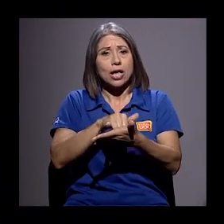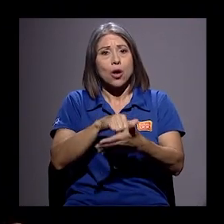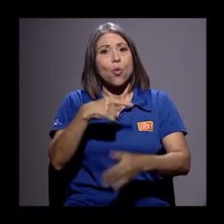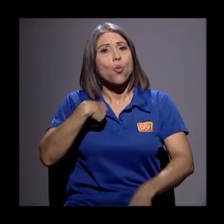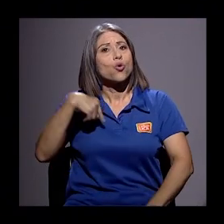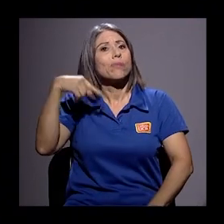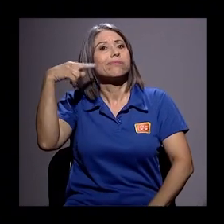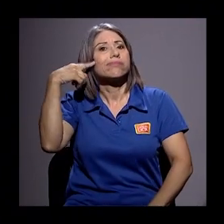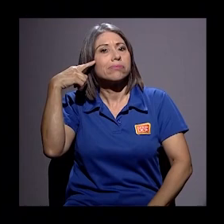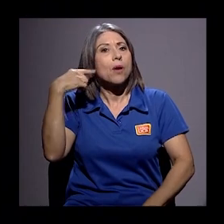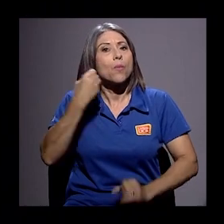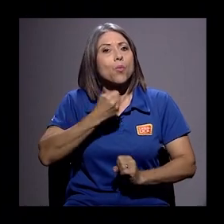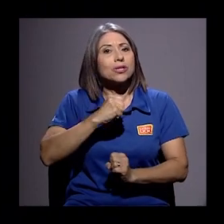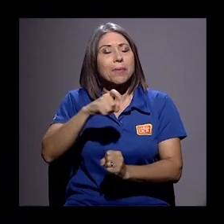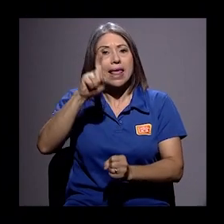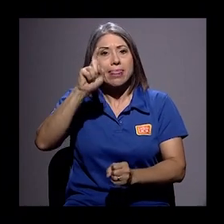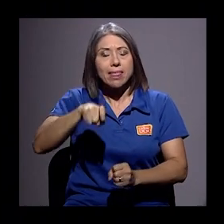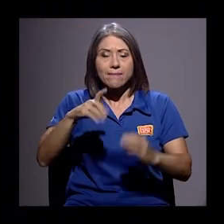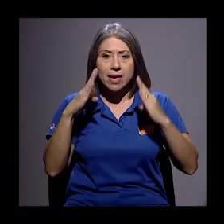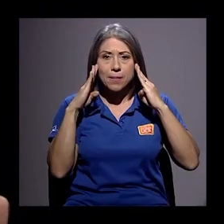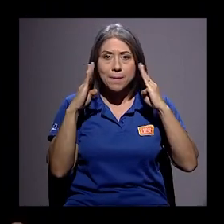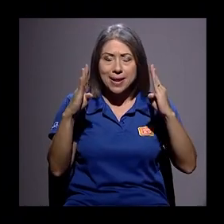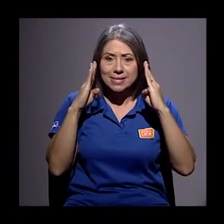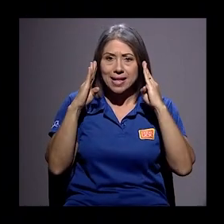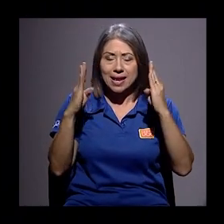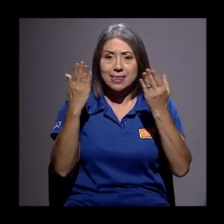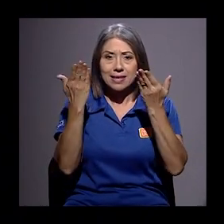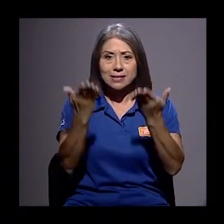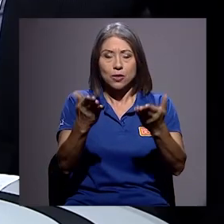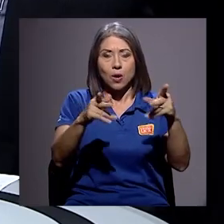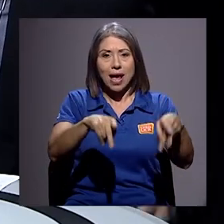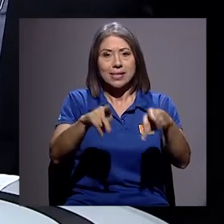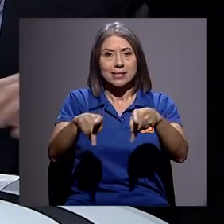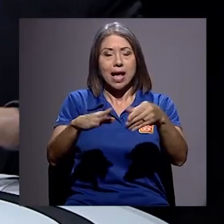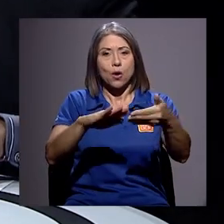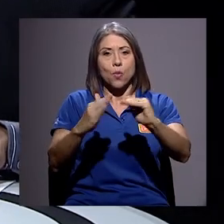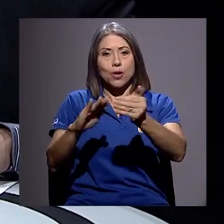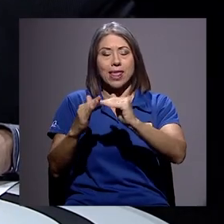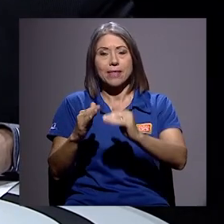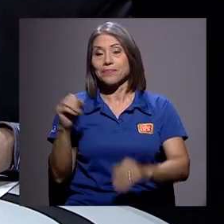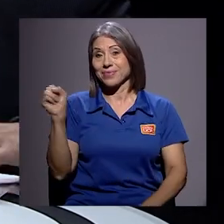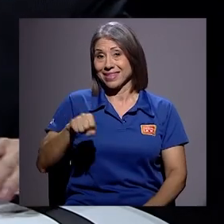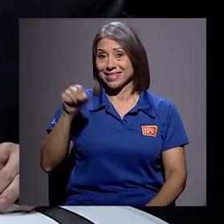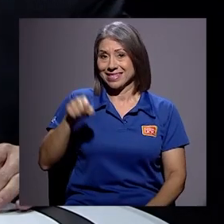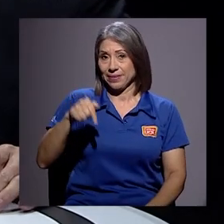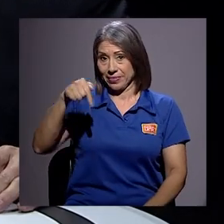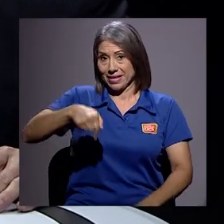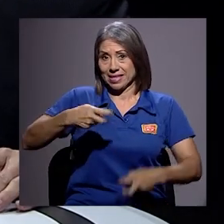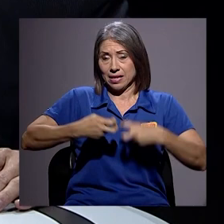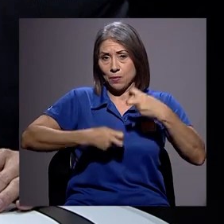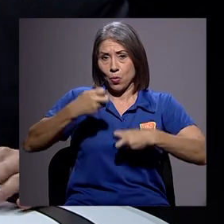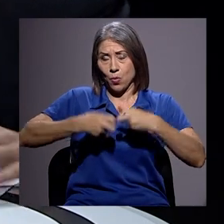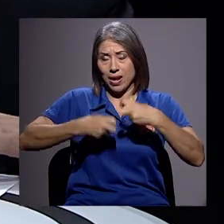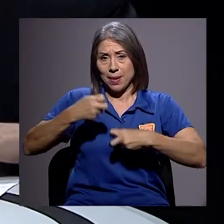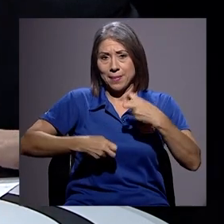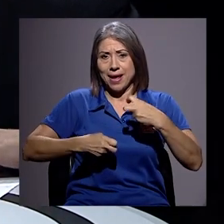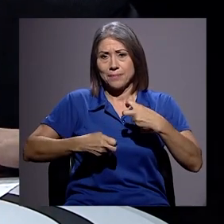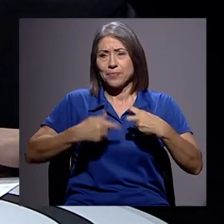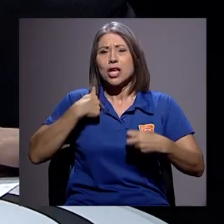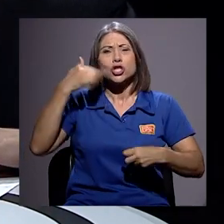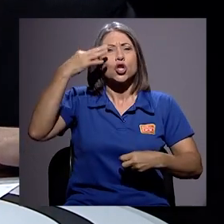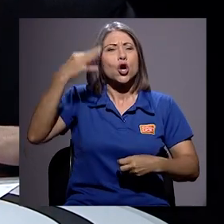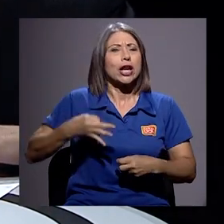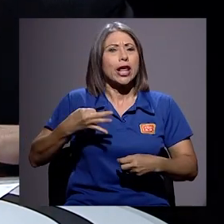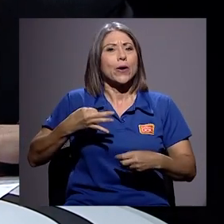que prestarle atención a esa comunidad si es que el problema aquí es que yo creo que es una